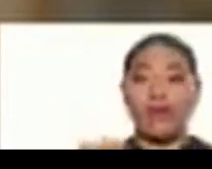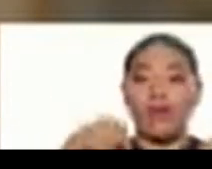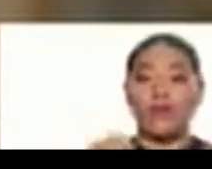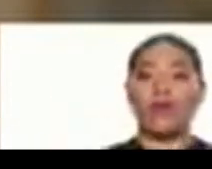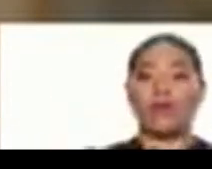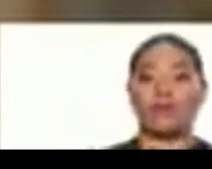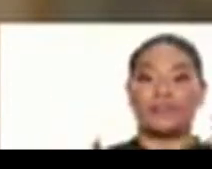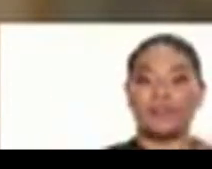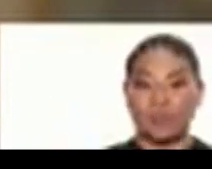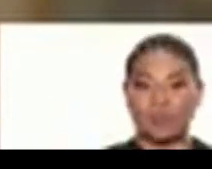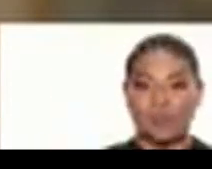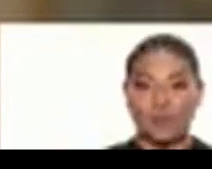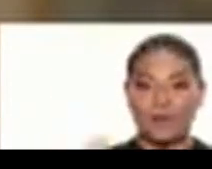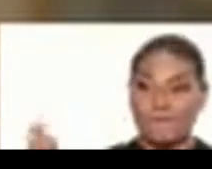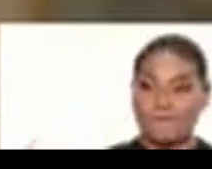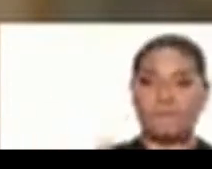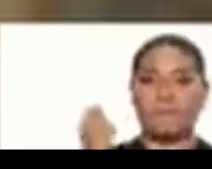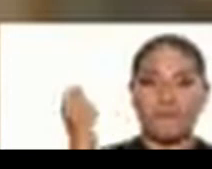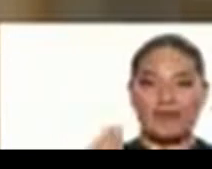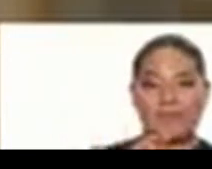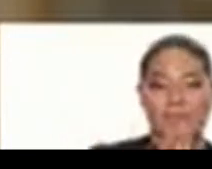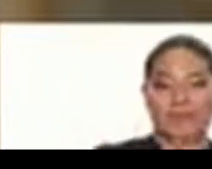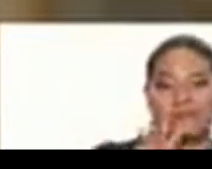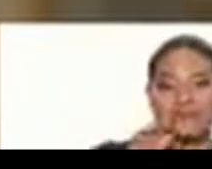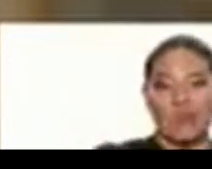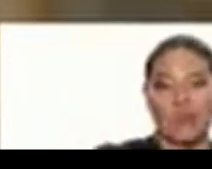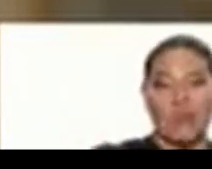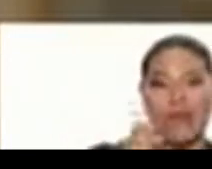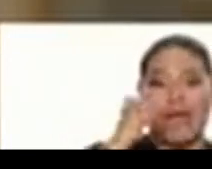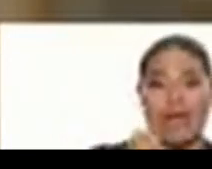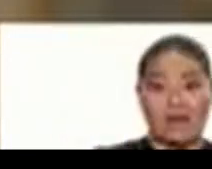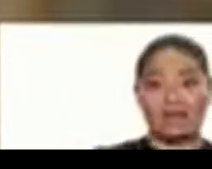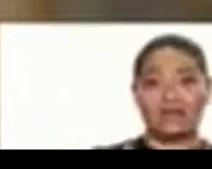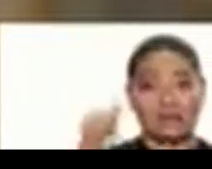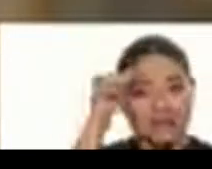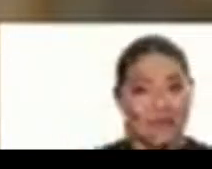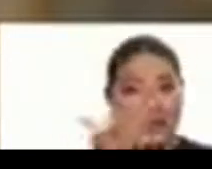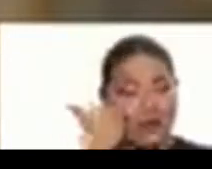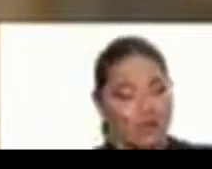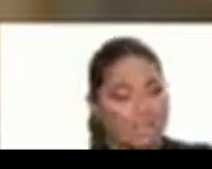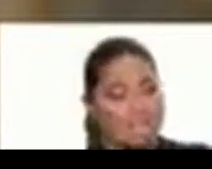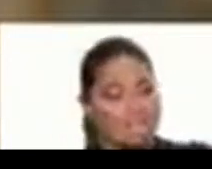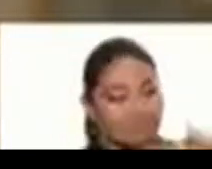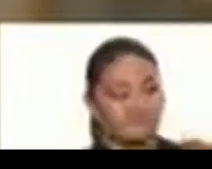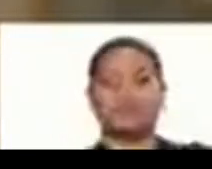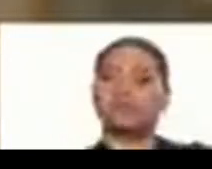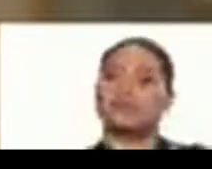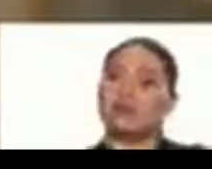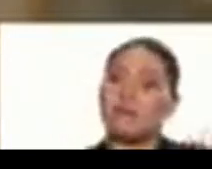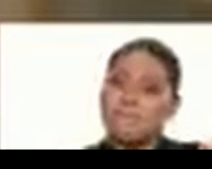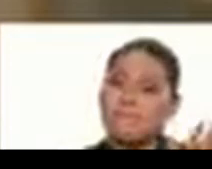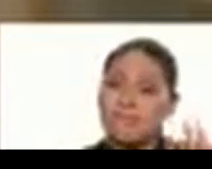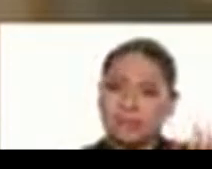de conmemoración de los 25 años de los Acuerdos de Paz de Brasilia que afianzaron